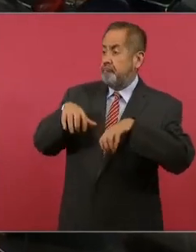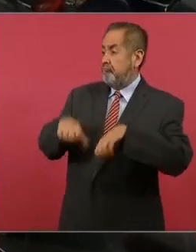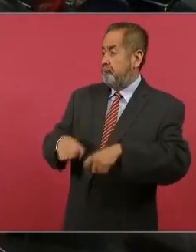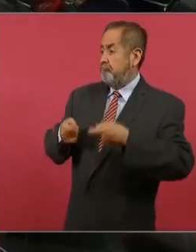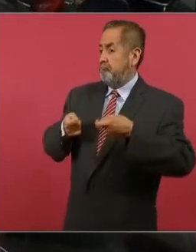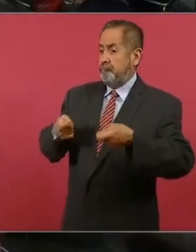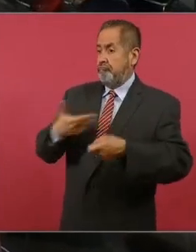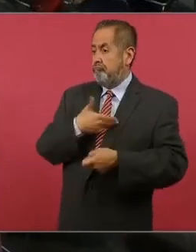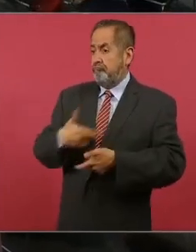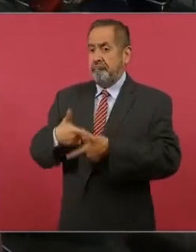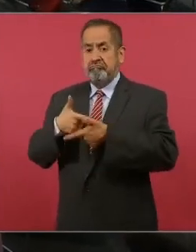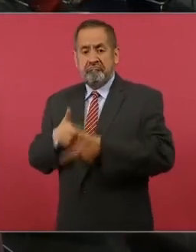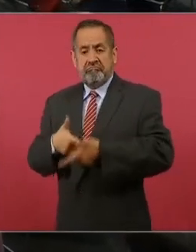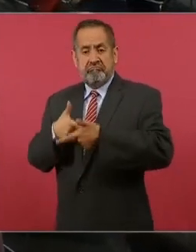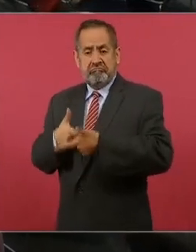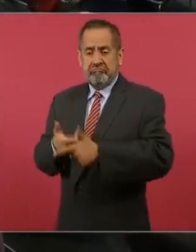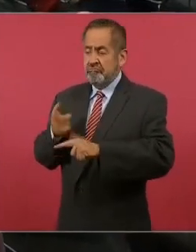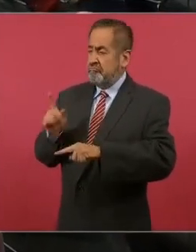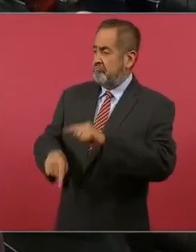a seguir haciendo